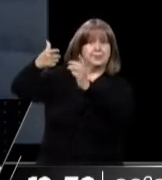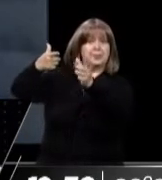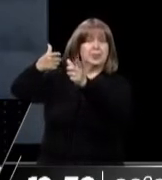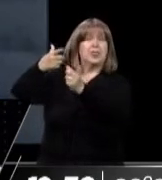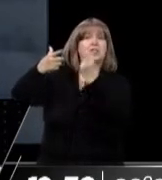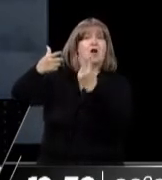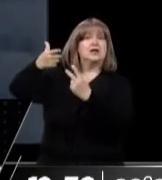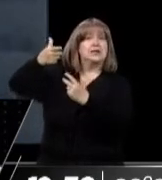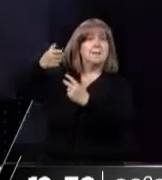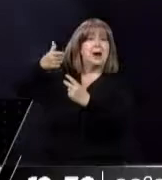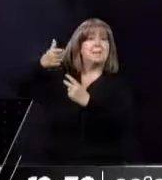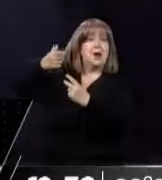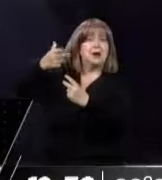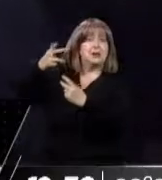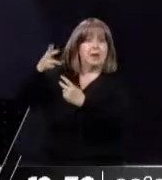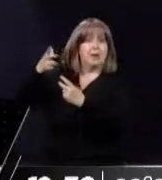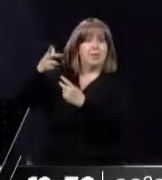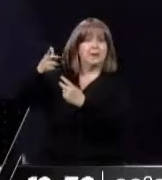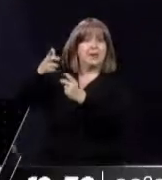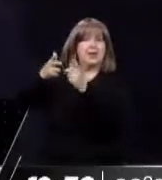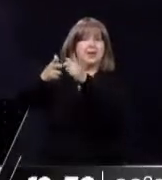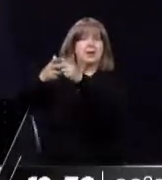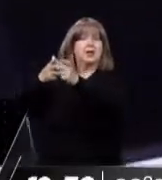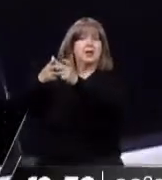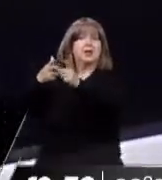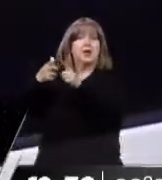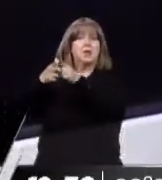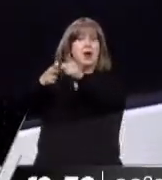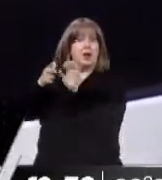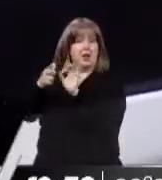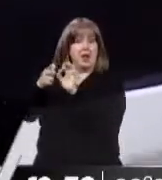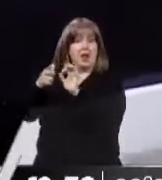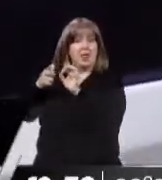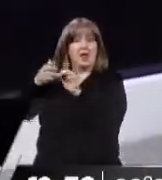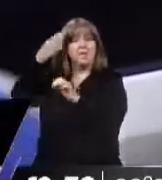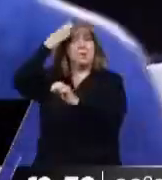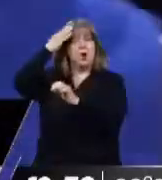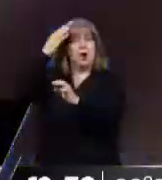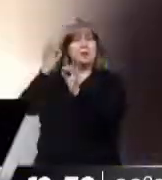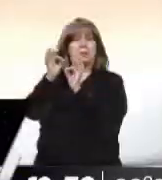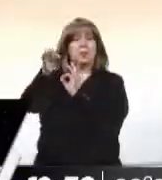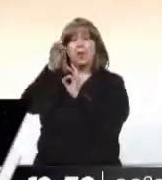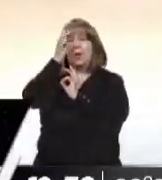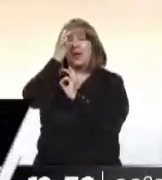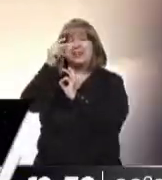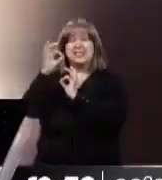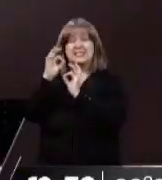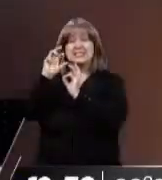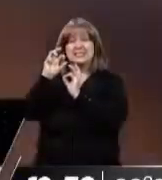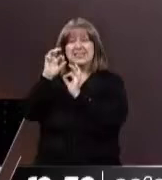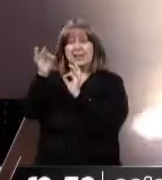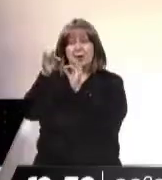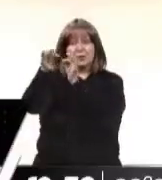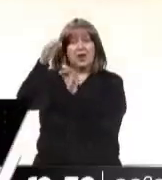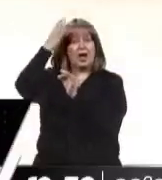veces gracias a dios sin suerte sobre la cabeza a 20 centímetros de la cabeza de cristina todos los